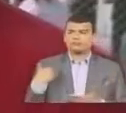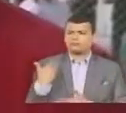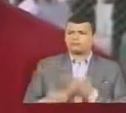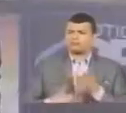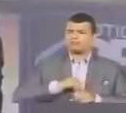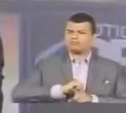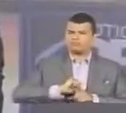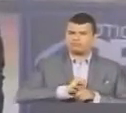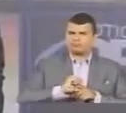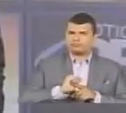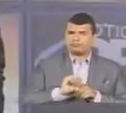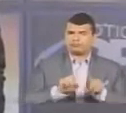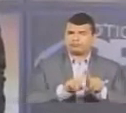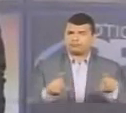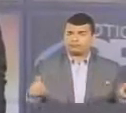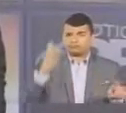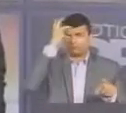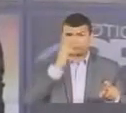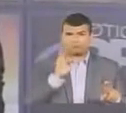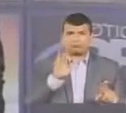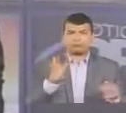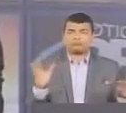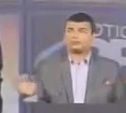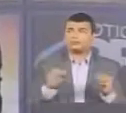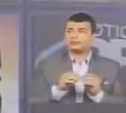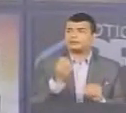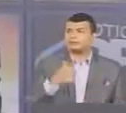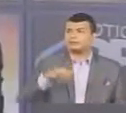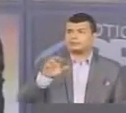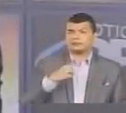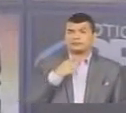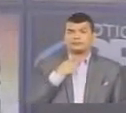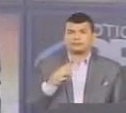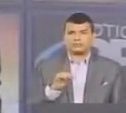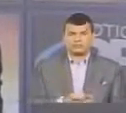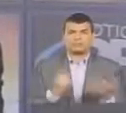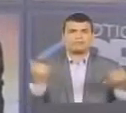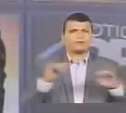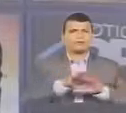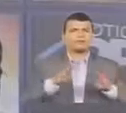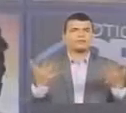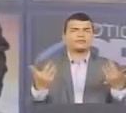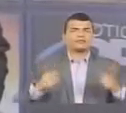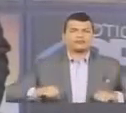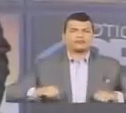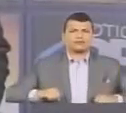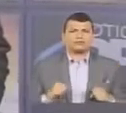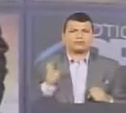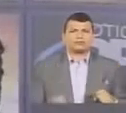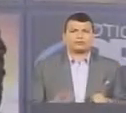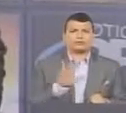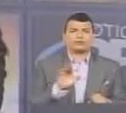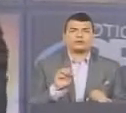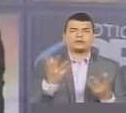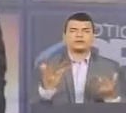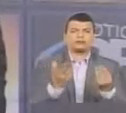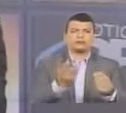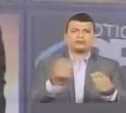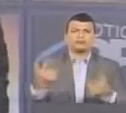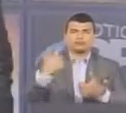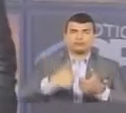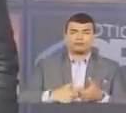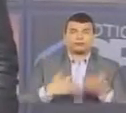las evaluaciones. Y el 19 de noviembre será la gran final en Bogotá con 50 selectivos